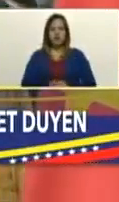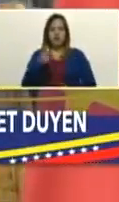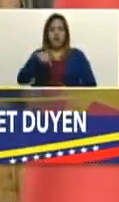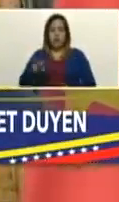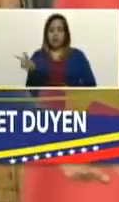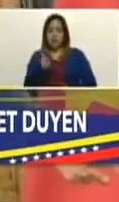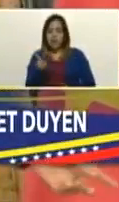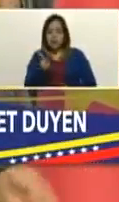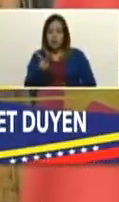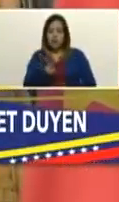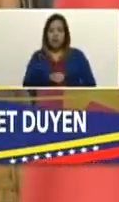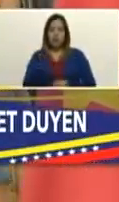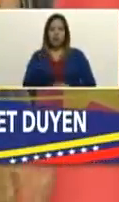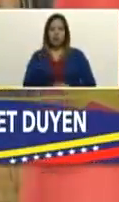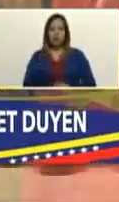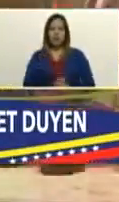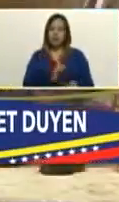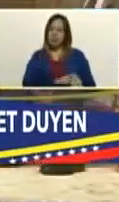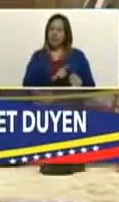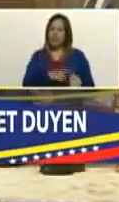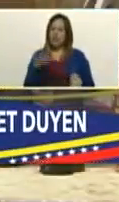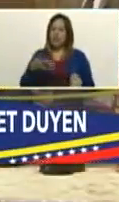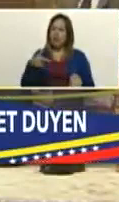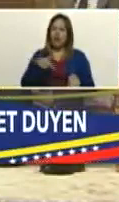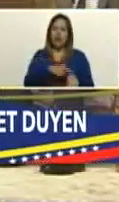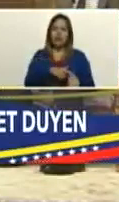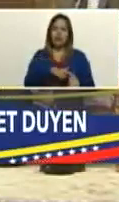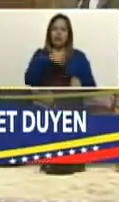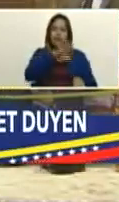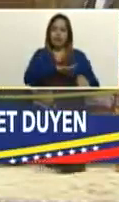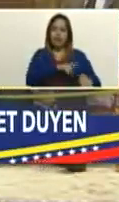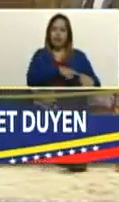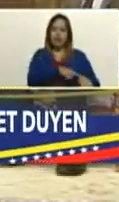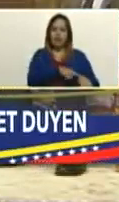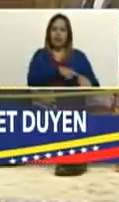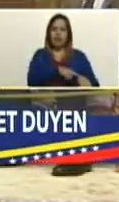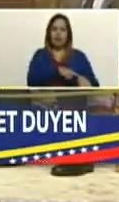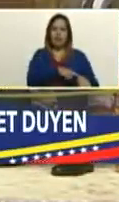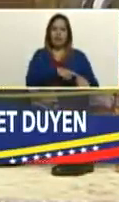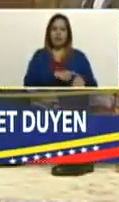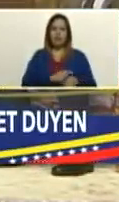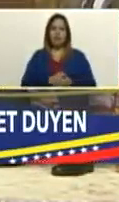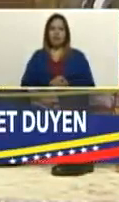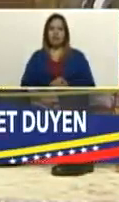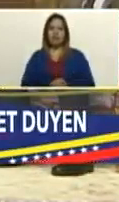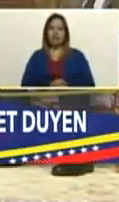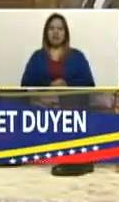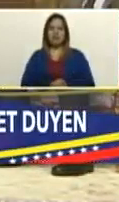Venezuela, ¿qué hora es? Este reloj se paró, ¿vale? Se me paró el reloj, ¿vale?